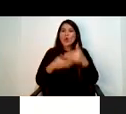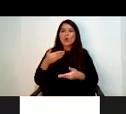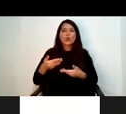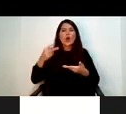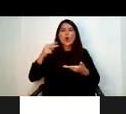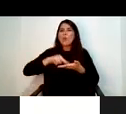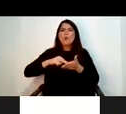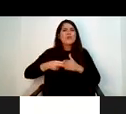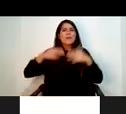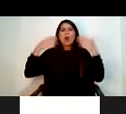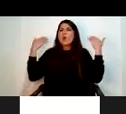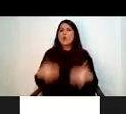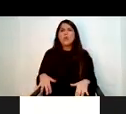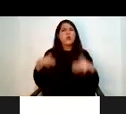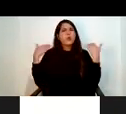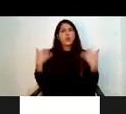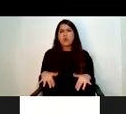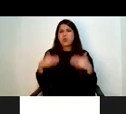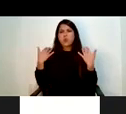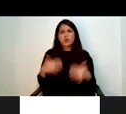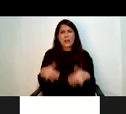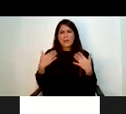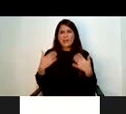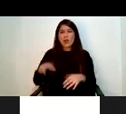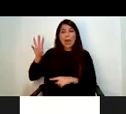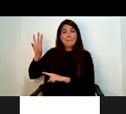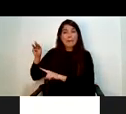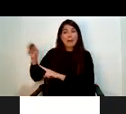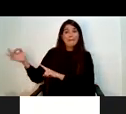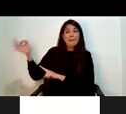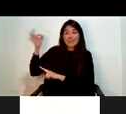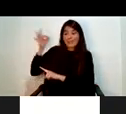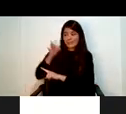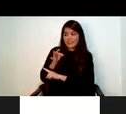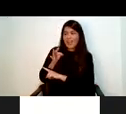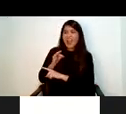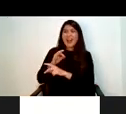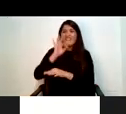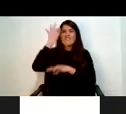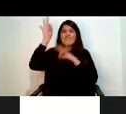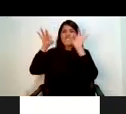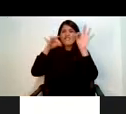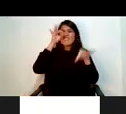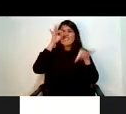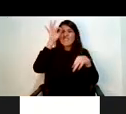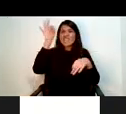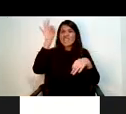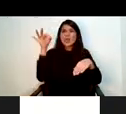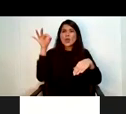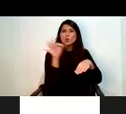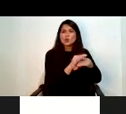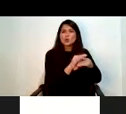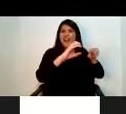problema tremendo. Y la mamá me decía, es que además, me dice, el virus se aloja más tiempo